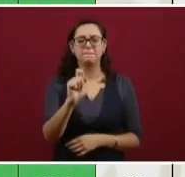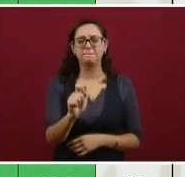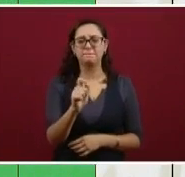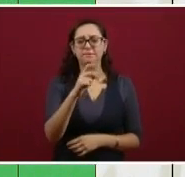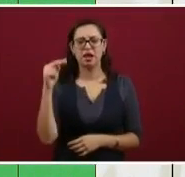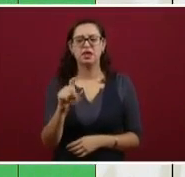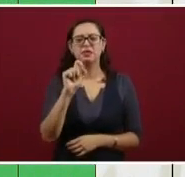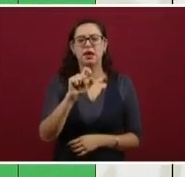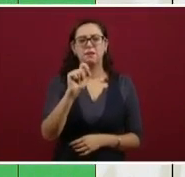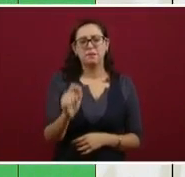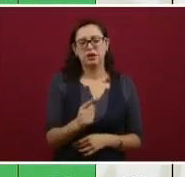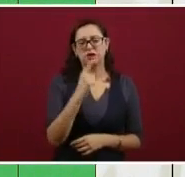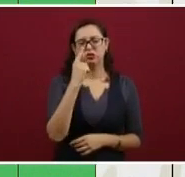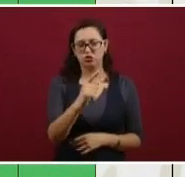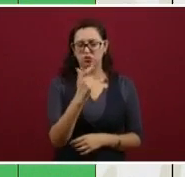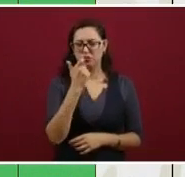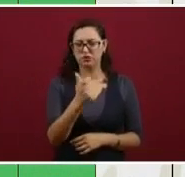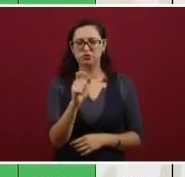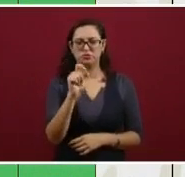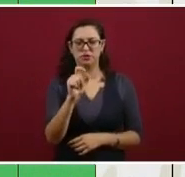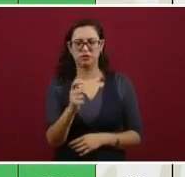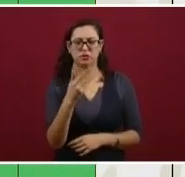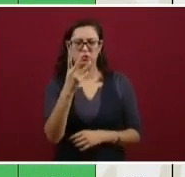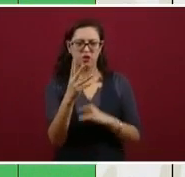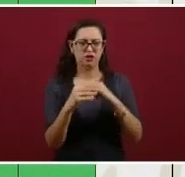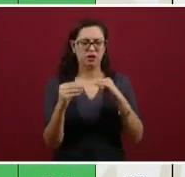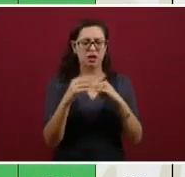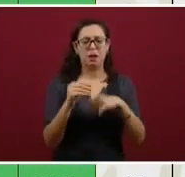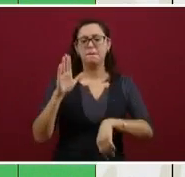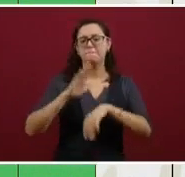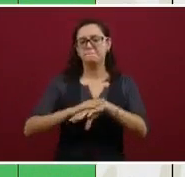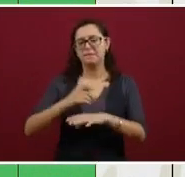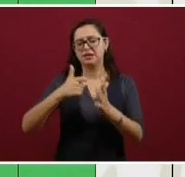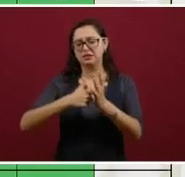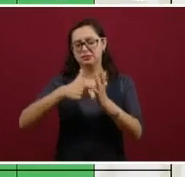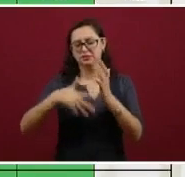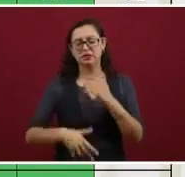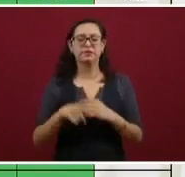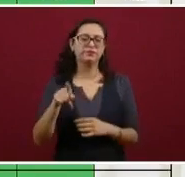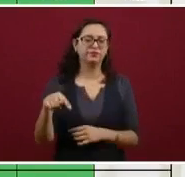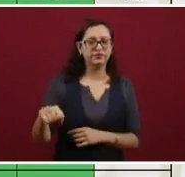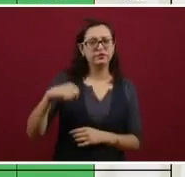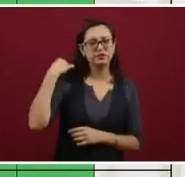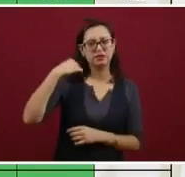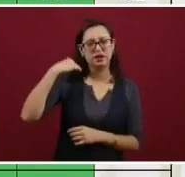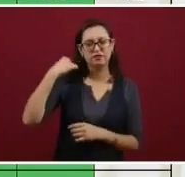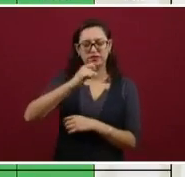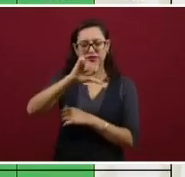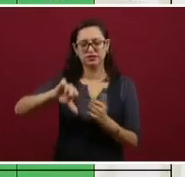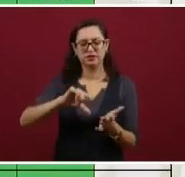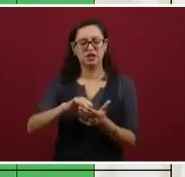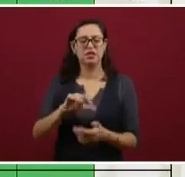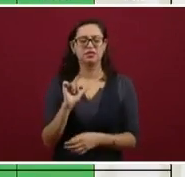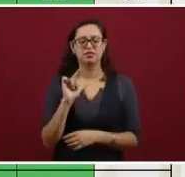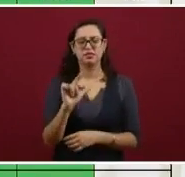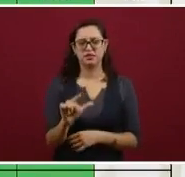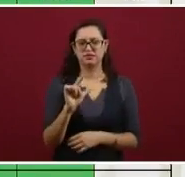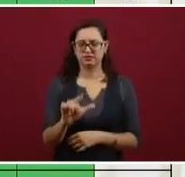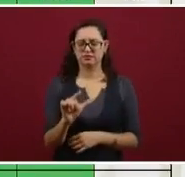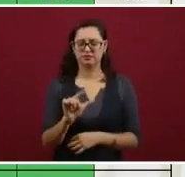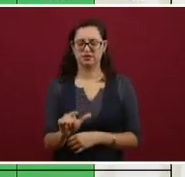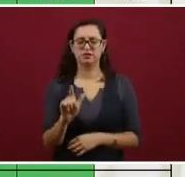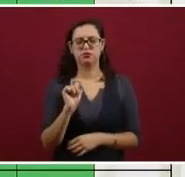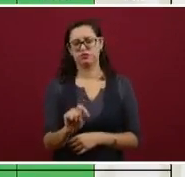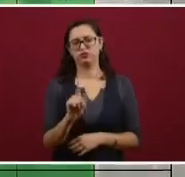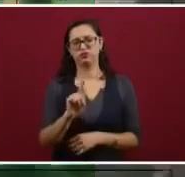24 centavos el litro. El precio más bajo lo tenemos en Tabasco Centro, a 17 pesos